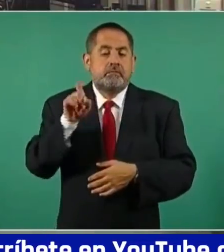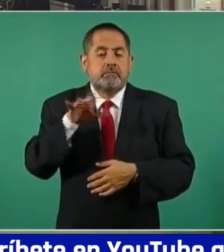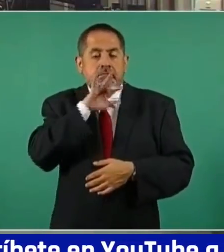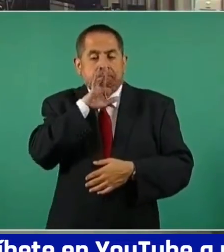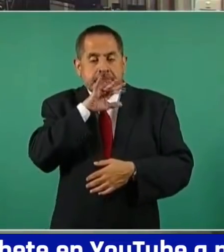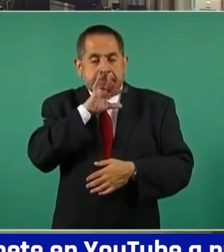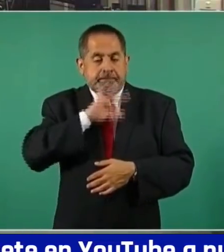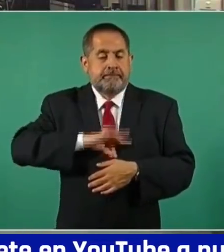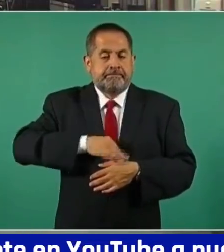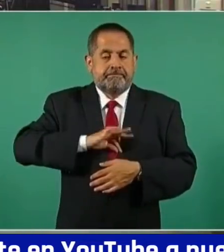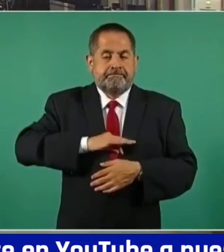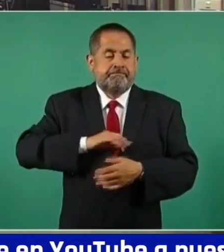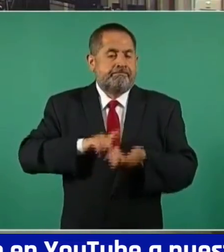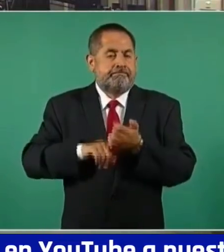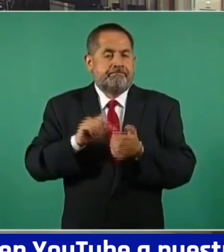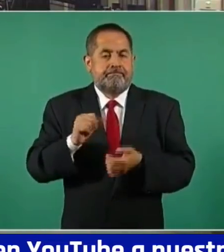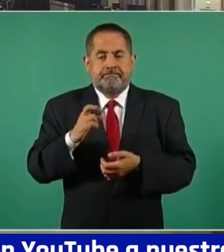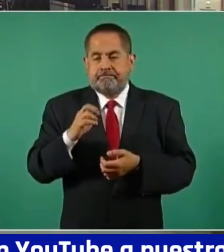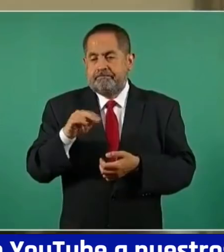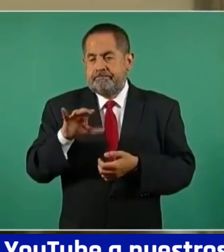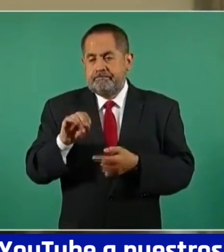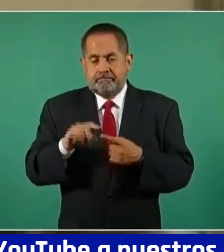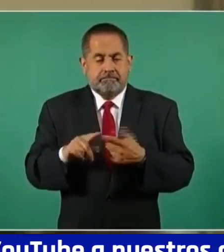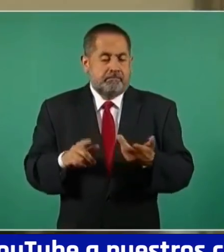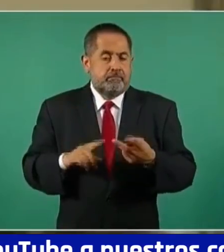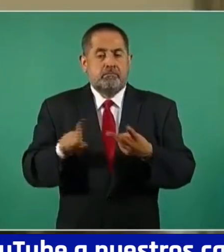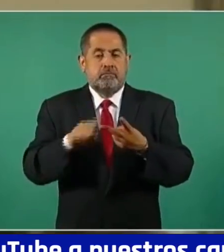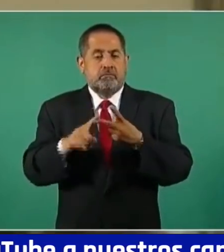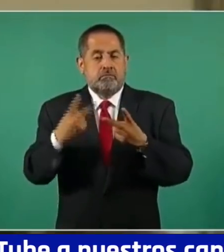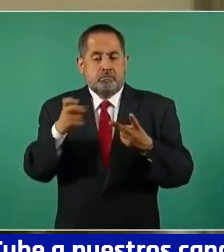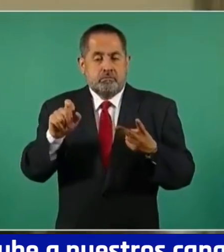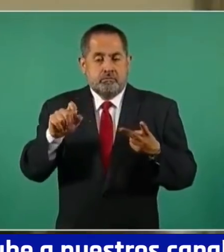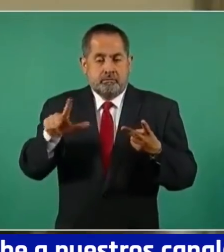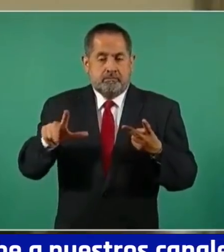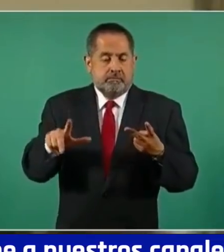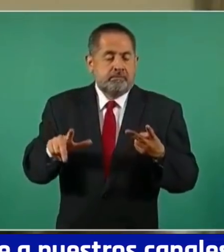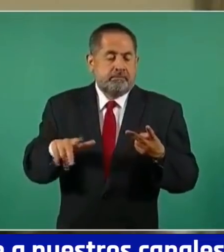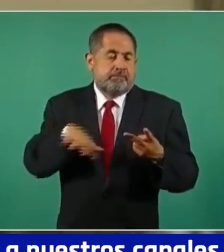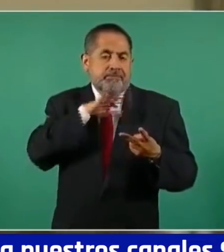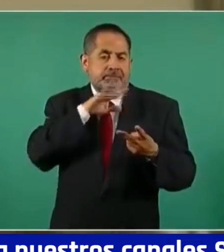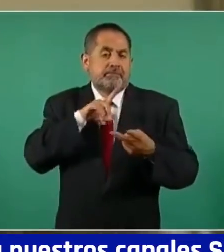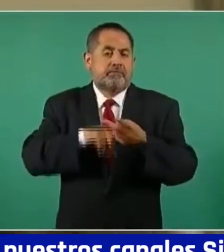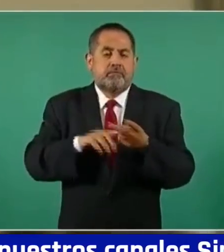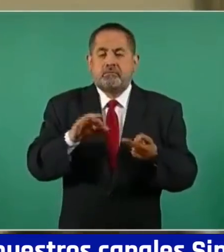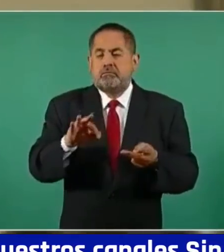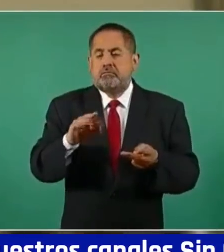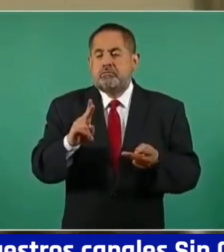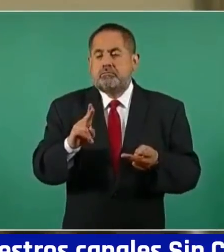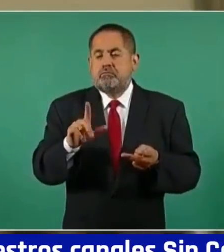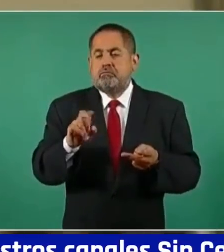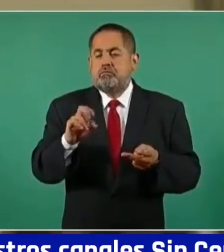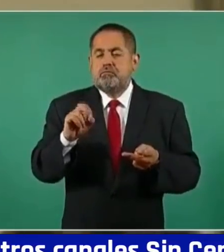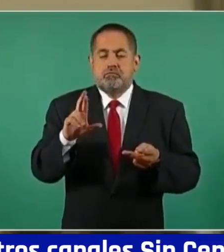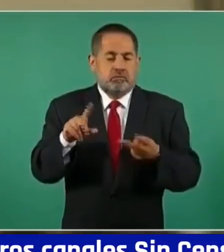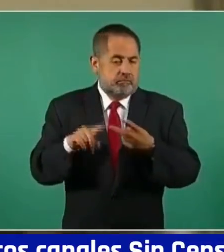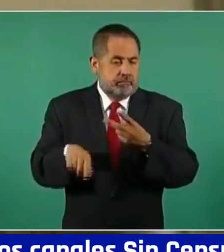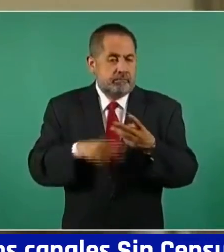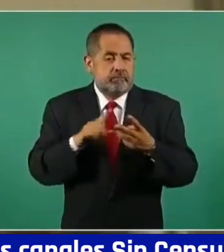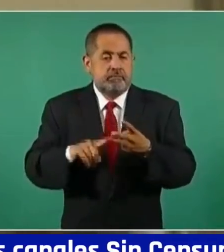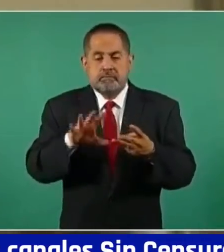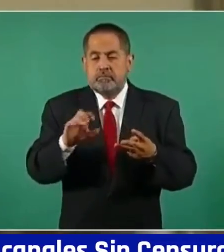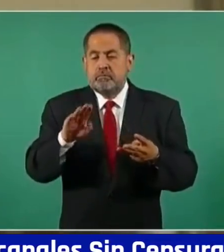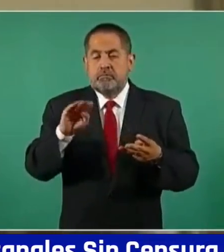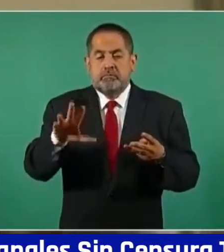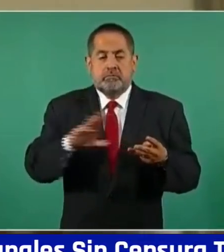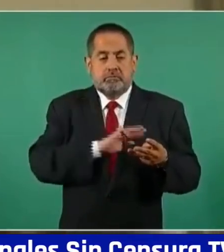por arsénico, otros 227 que tienen fluoruros y otros